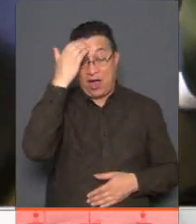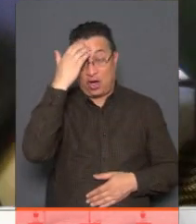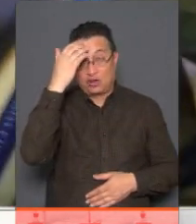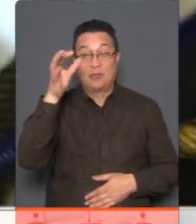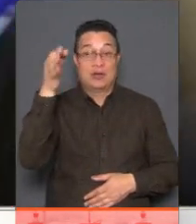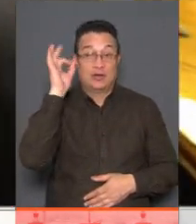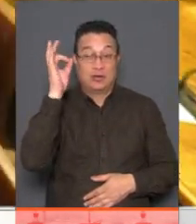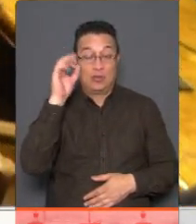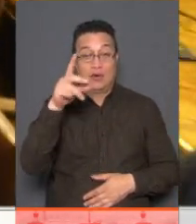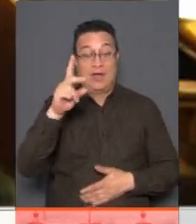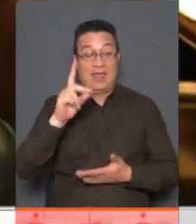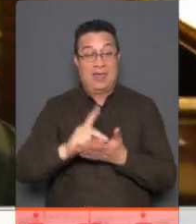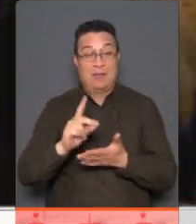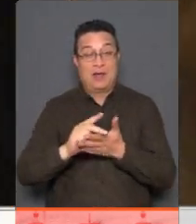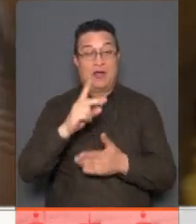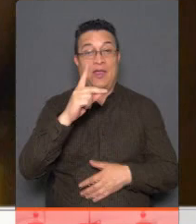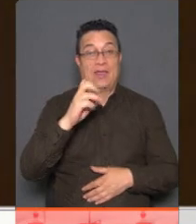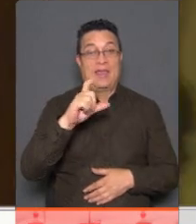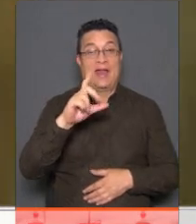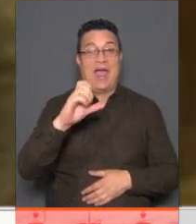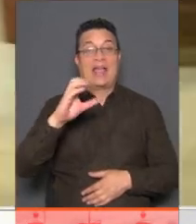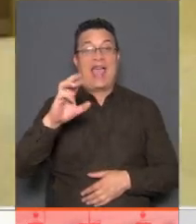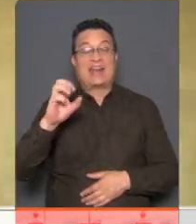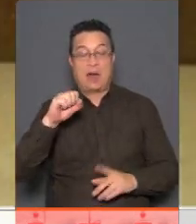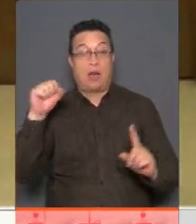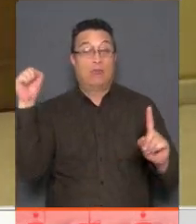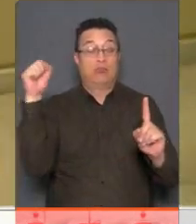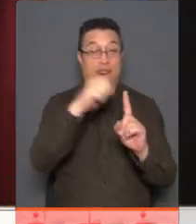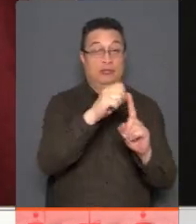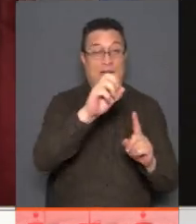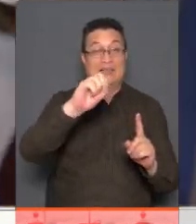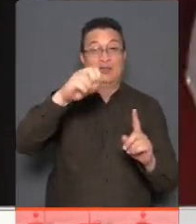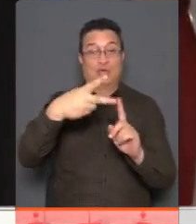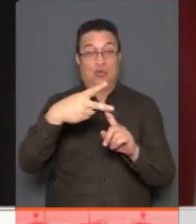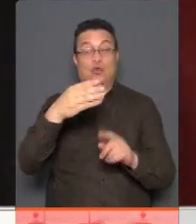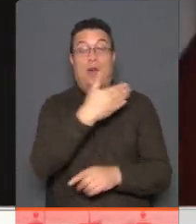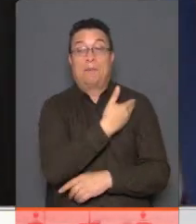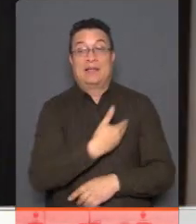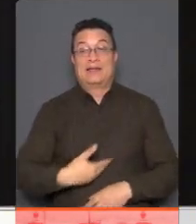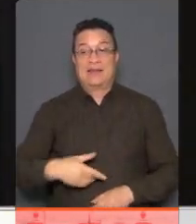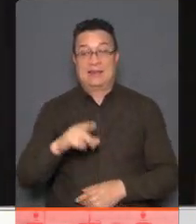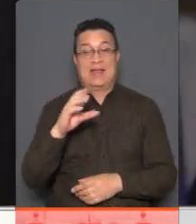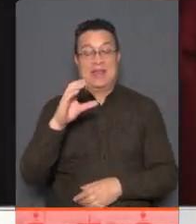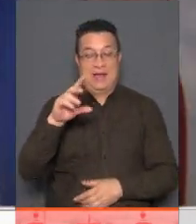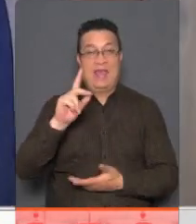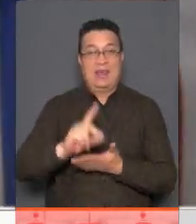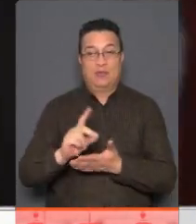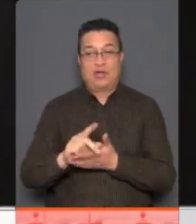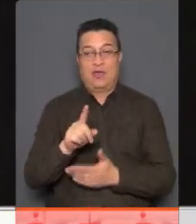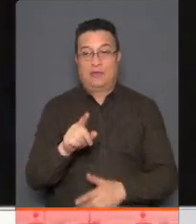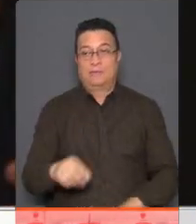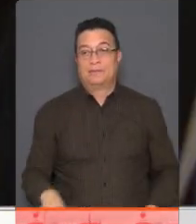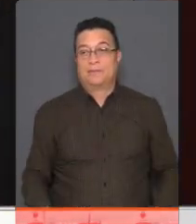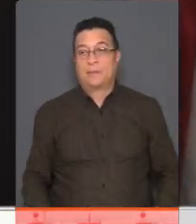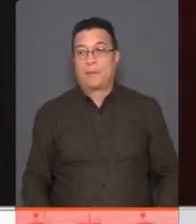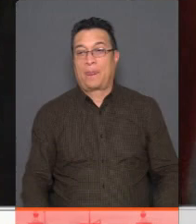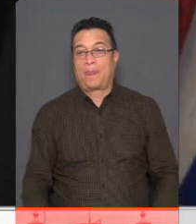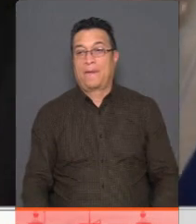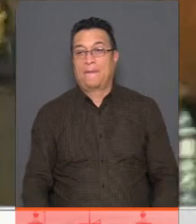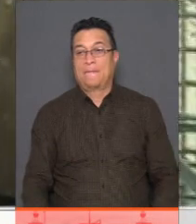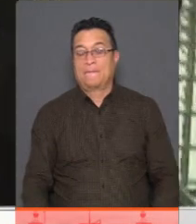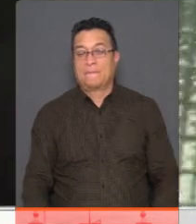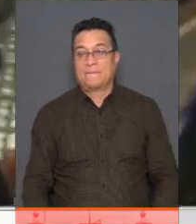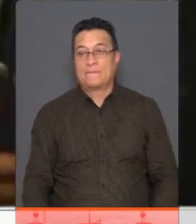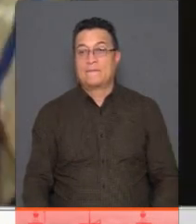el diputado Alejandro de la Carrera agredió con un combo al entonces vicepresidente de la Cámara. Ahí está.